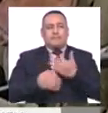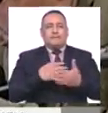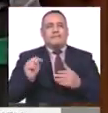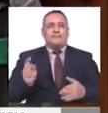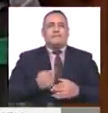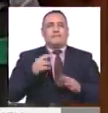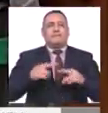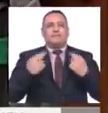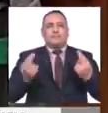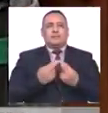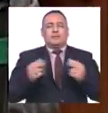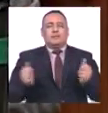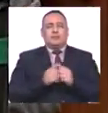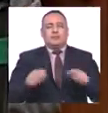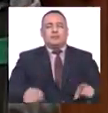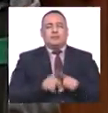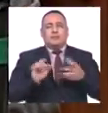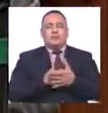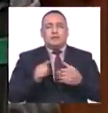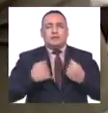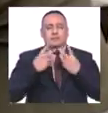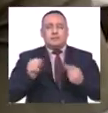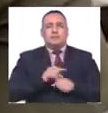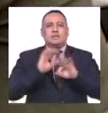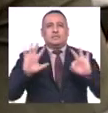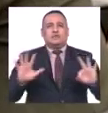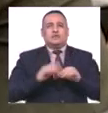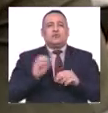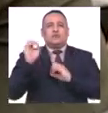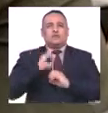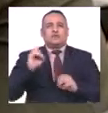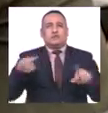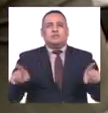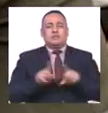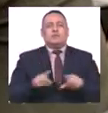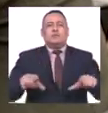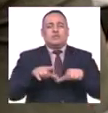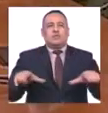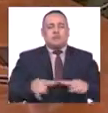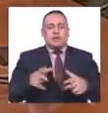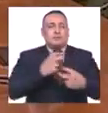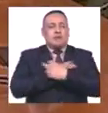primera sesión descentralizada el 18 de octubre en Lambayeque.